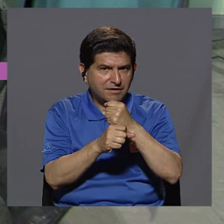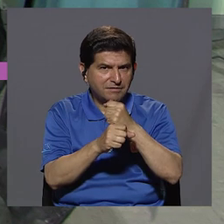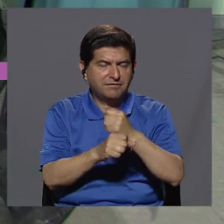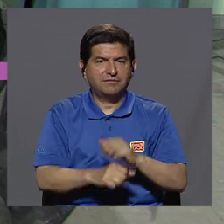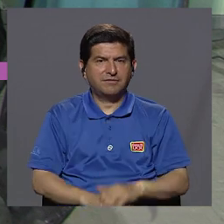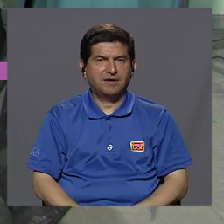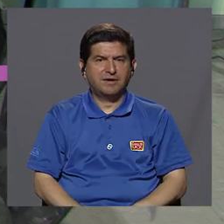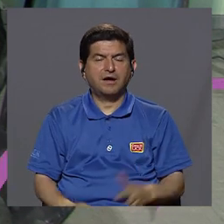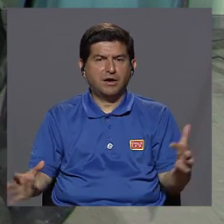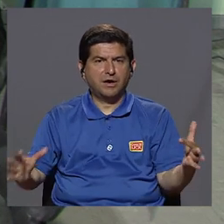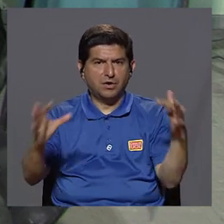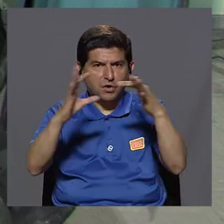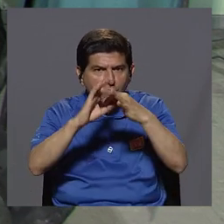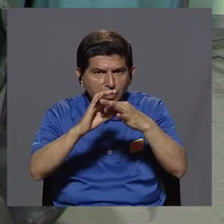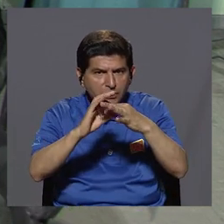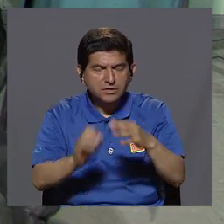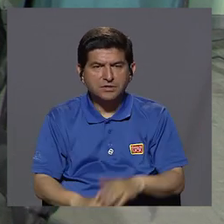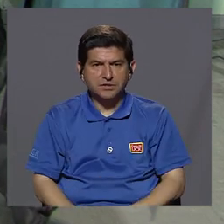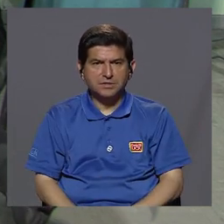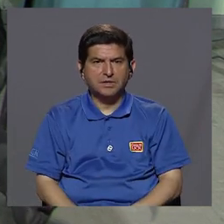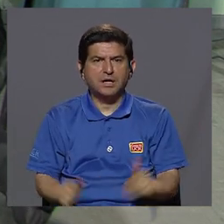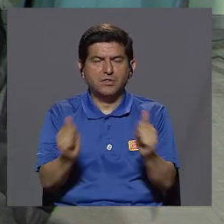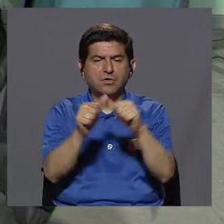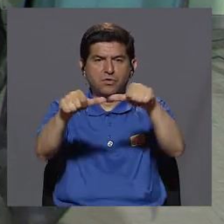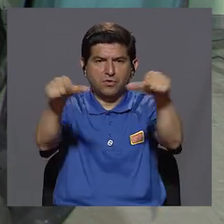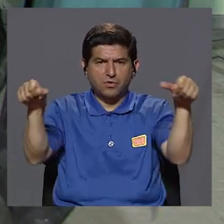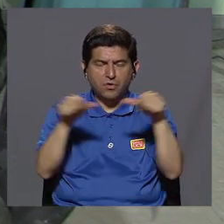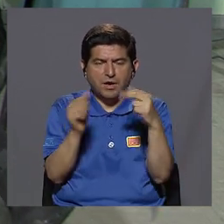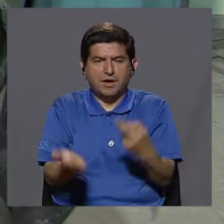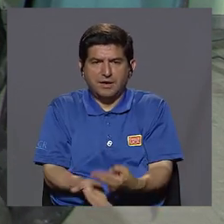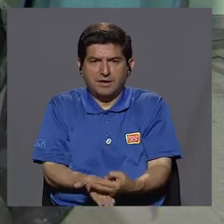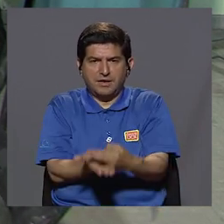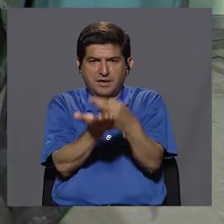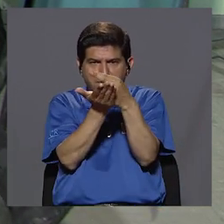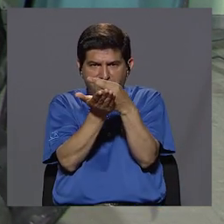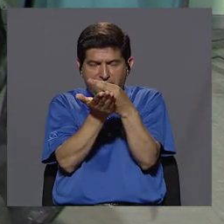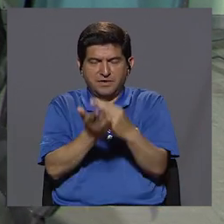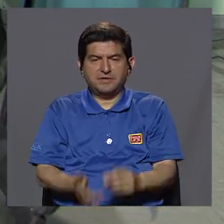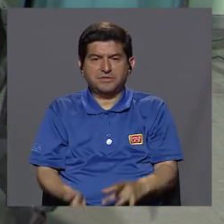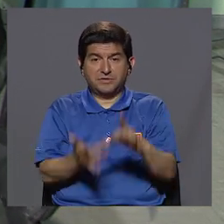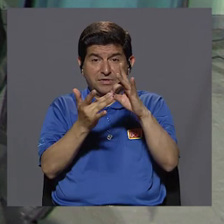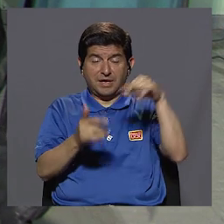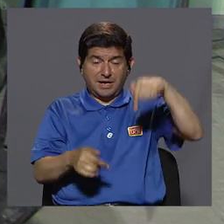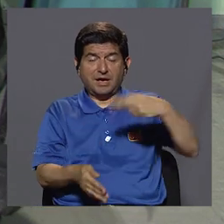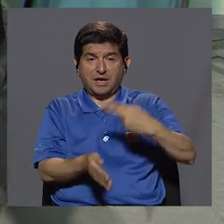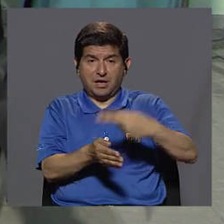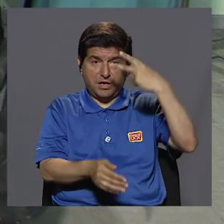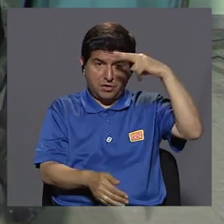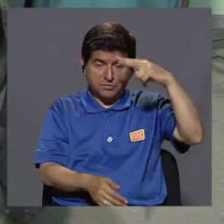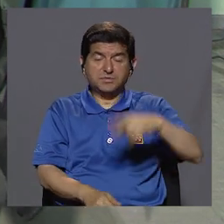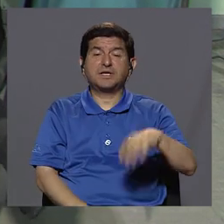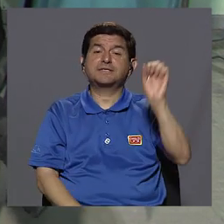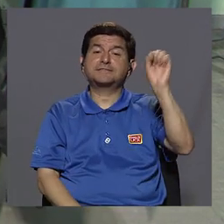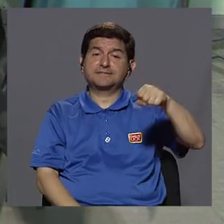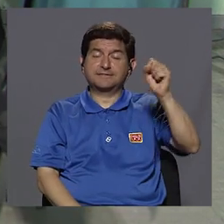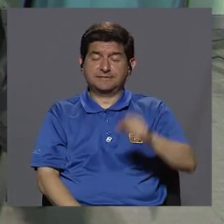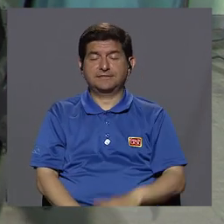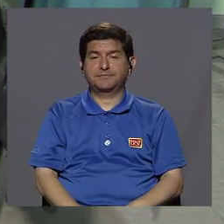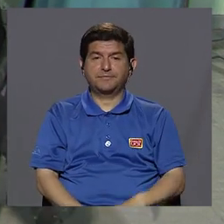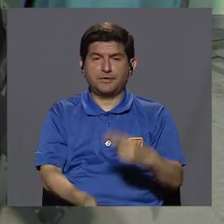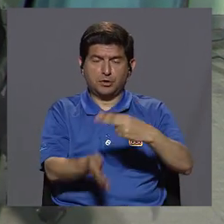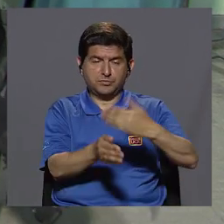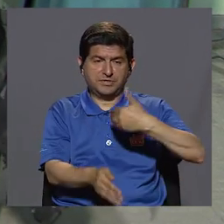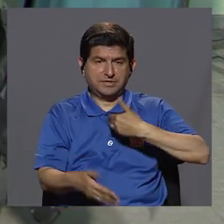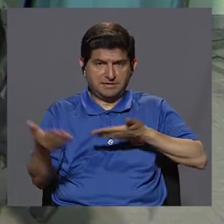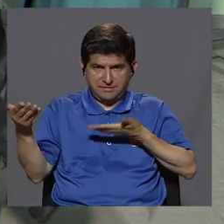en coordinación entiendo también con el área de rehabilitación especialmente acá en el hospital médico de verdad el hospital